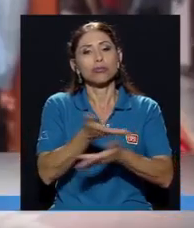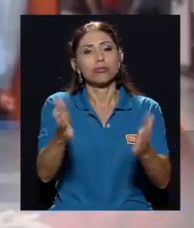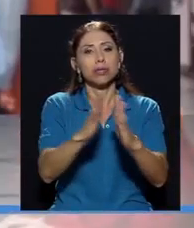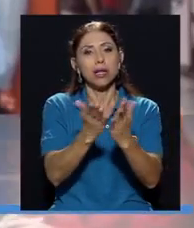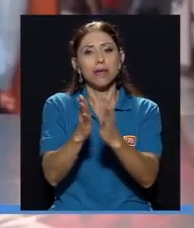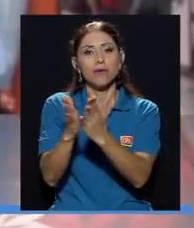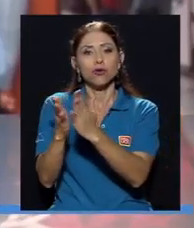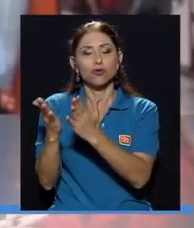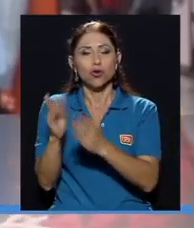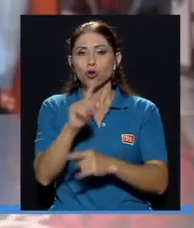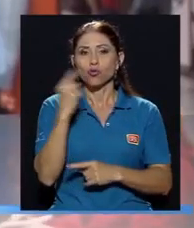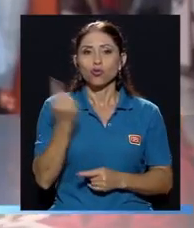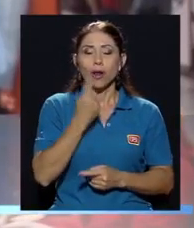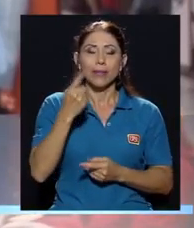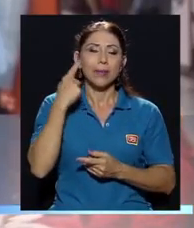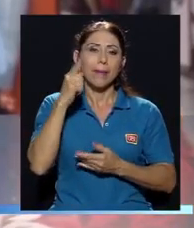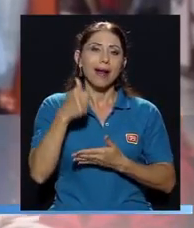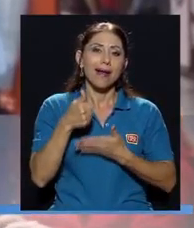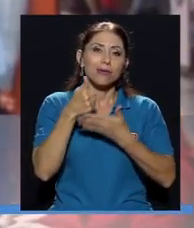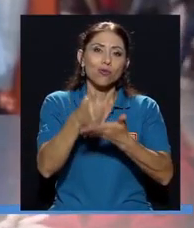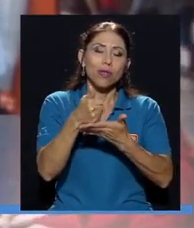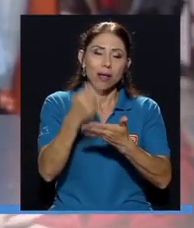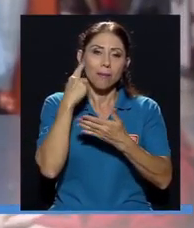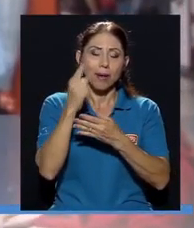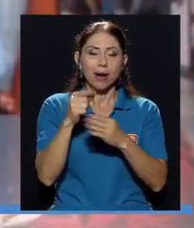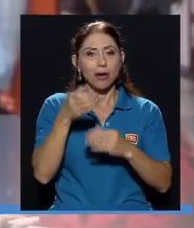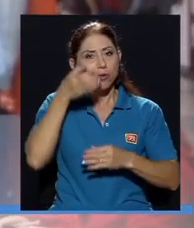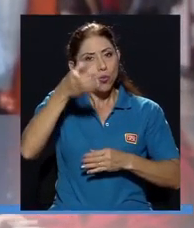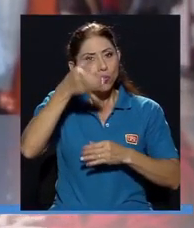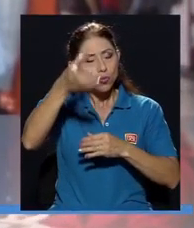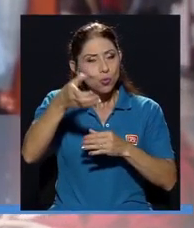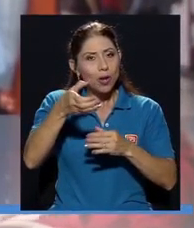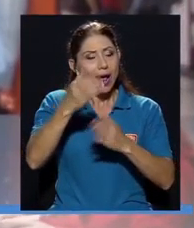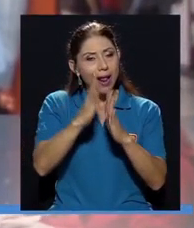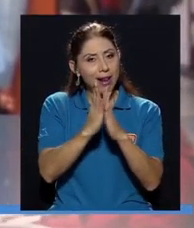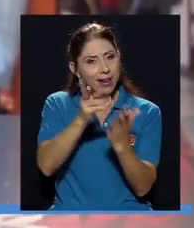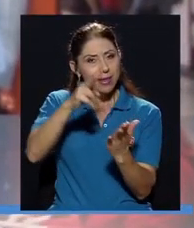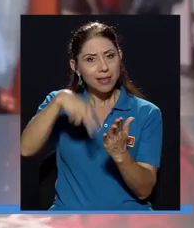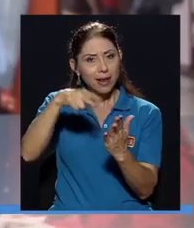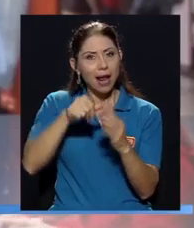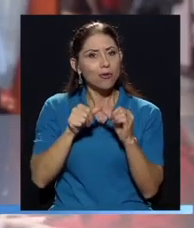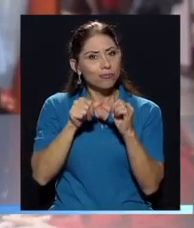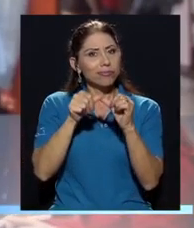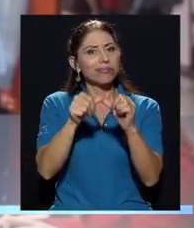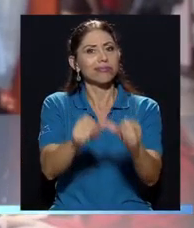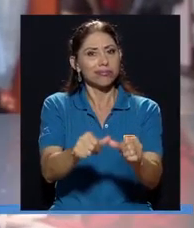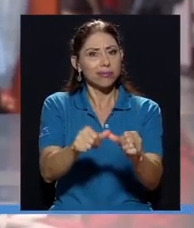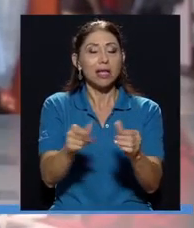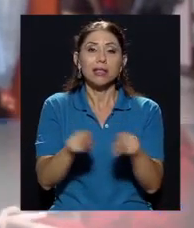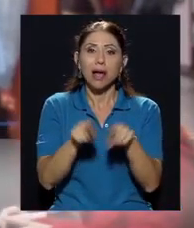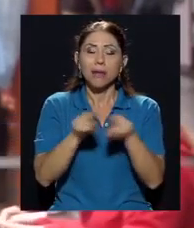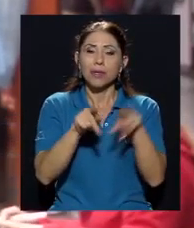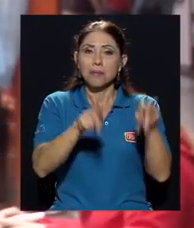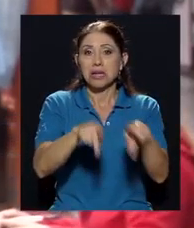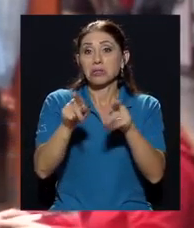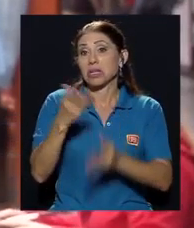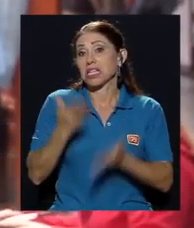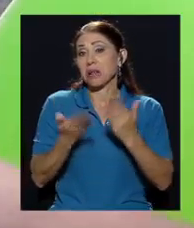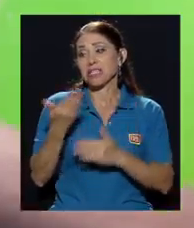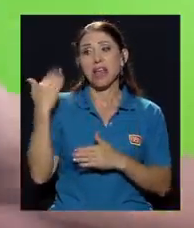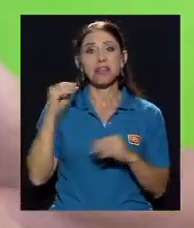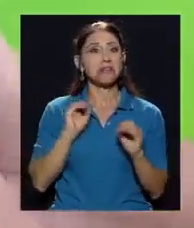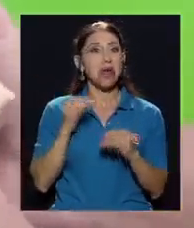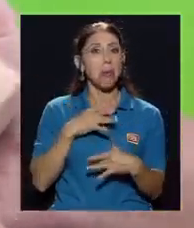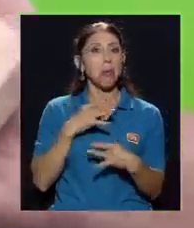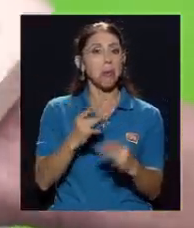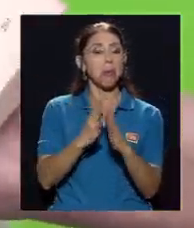a crear, a crear y a mantener la cultura literaria, sino que también personas que no se han acercado mucho al área de la lectura